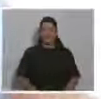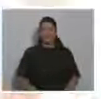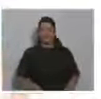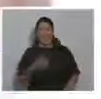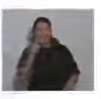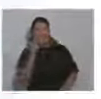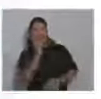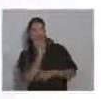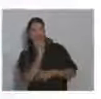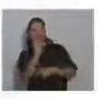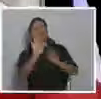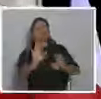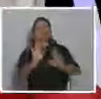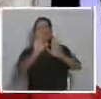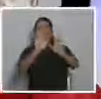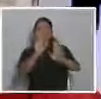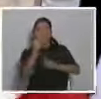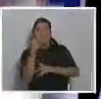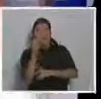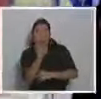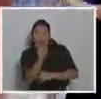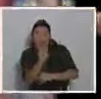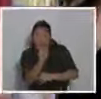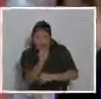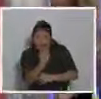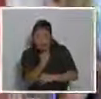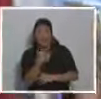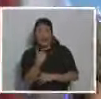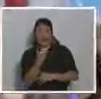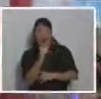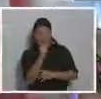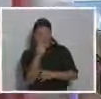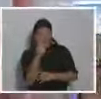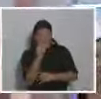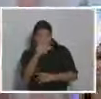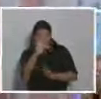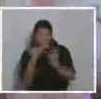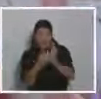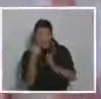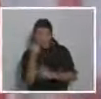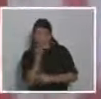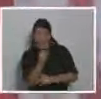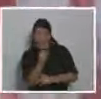Déjalo ahí. Excelente. Ahí. Ay, ahí. Está atrás. Cintura. Ahí.